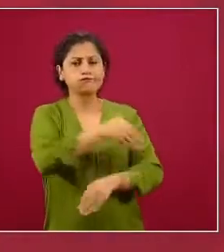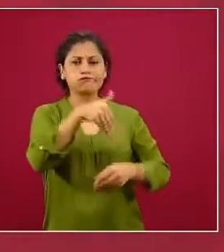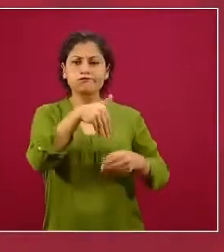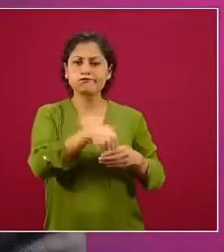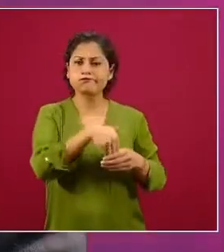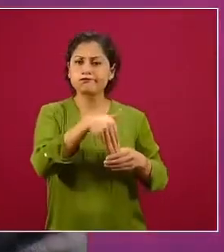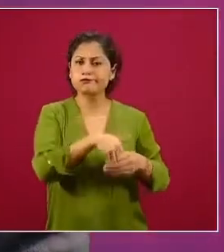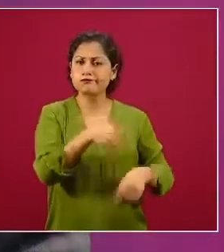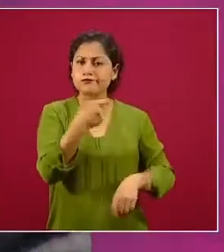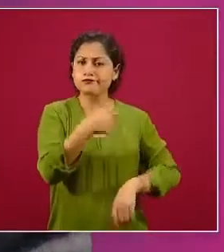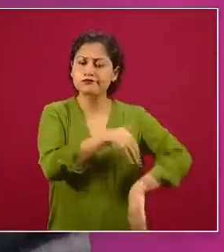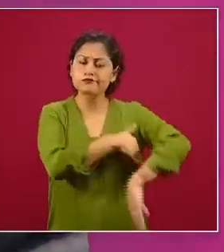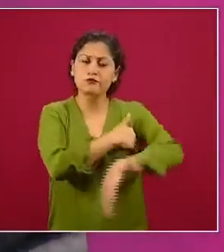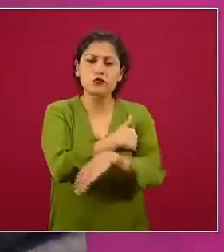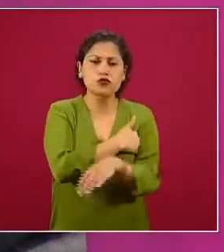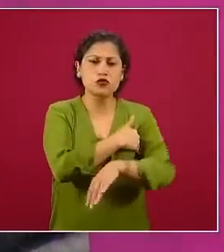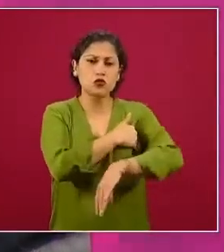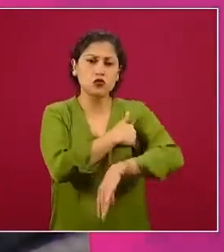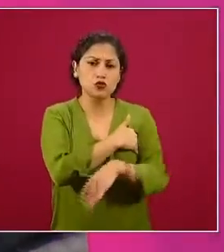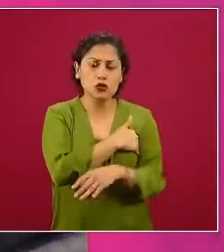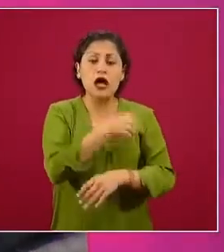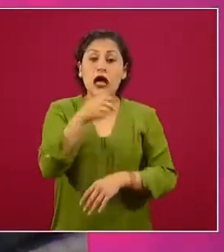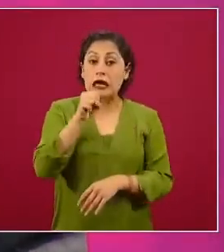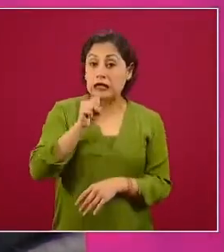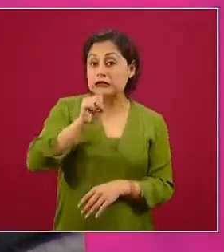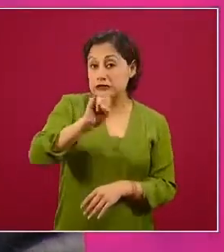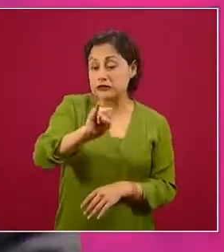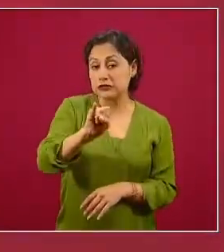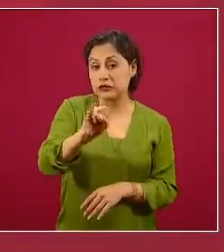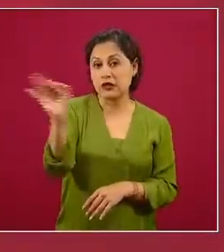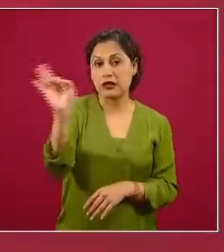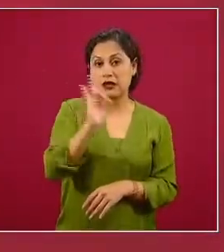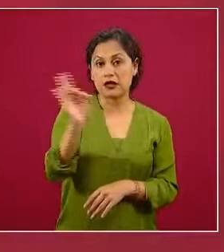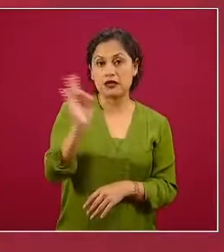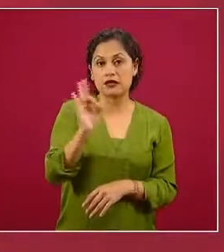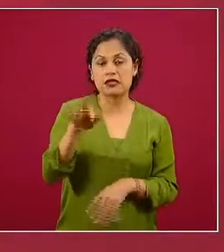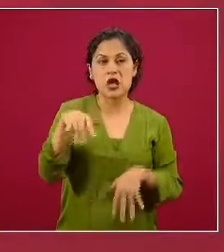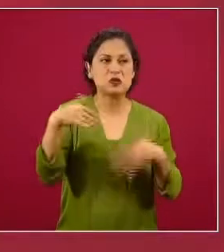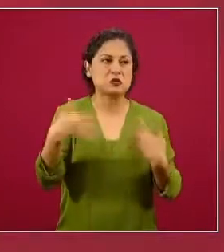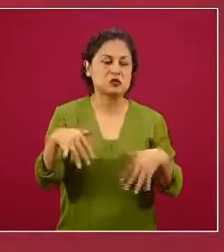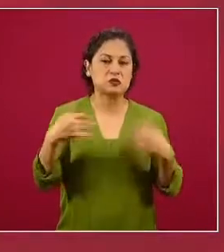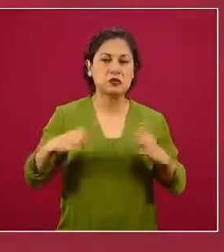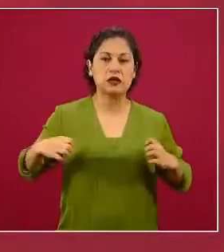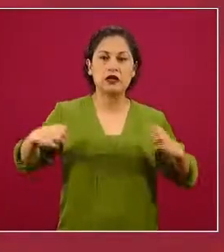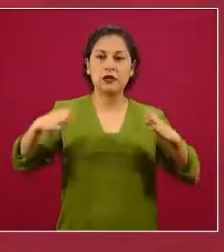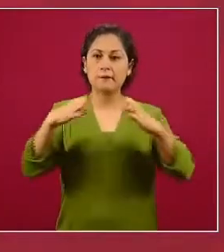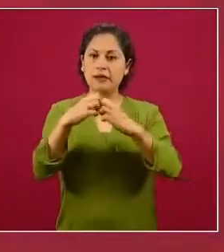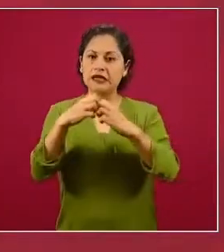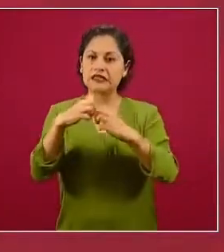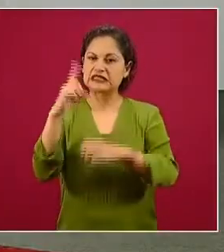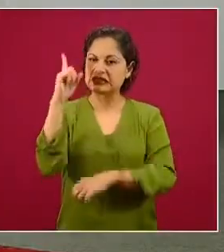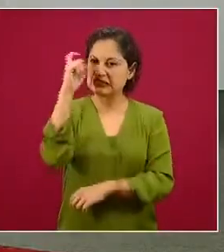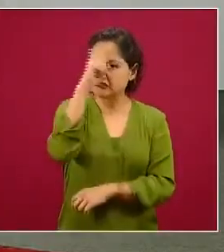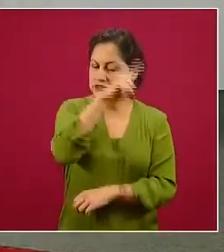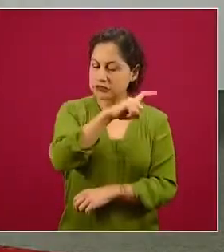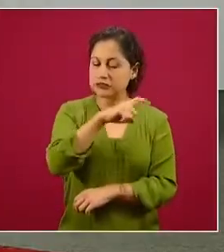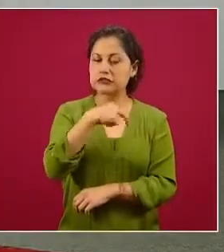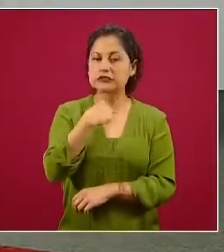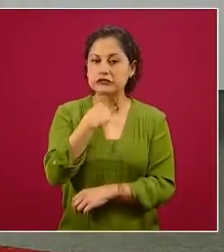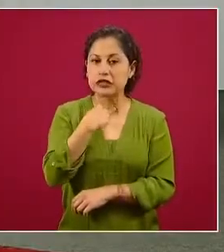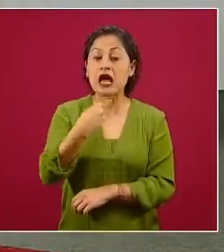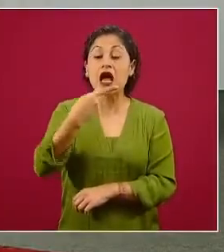este periodo largo de confinamiento, pues tienen una reserva económica para